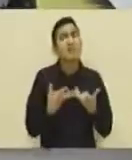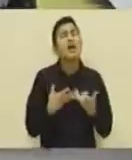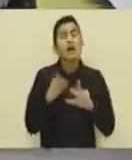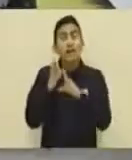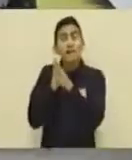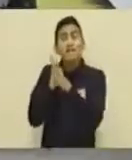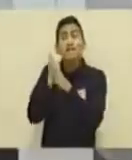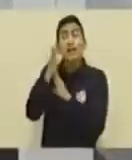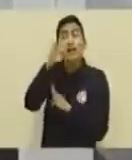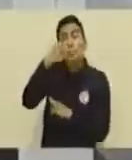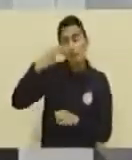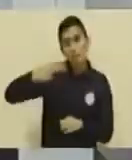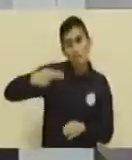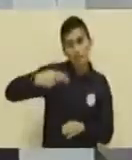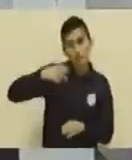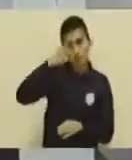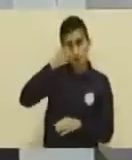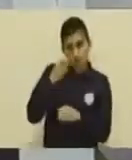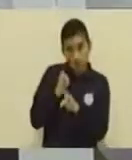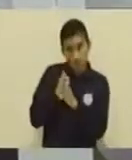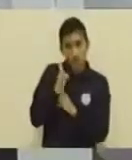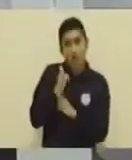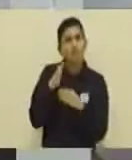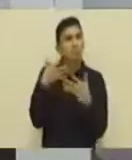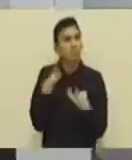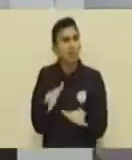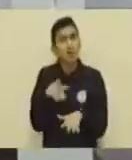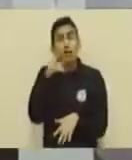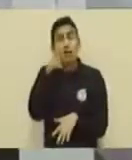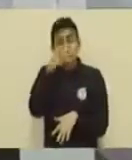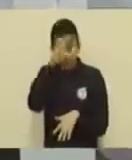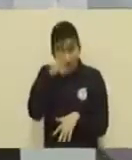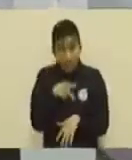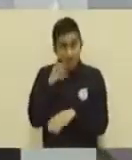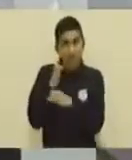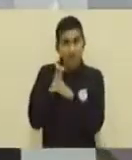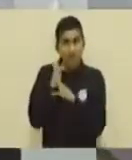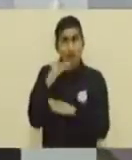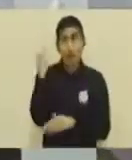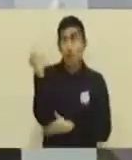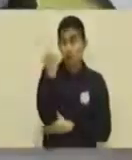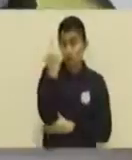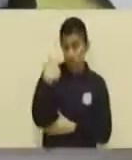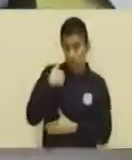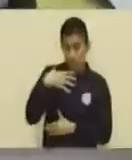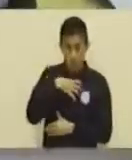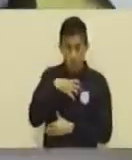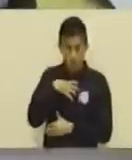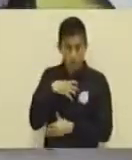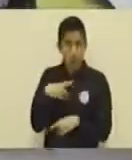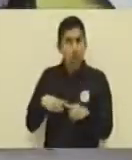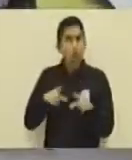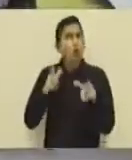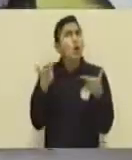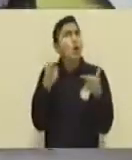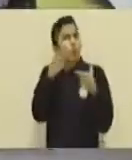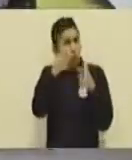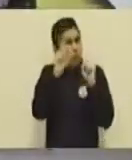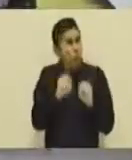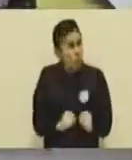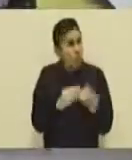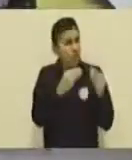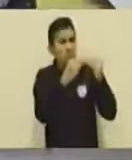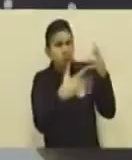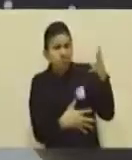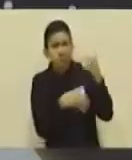sobre ser fiel a ti mismo, lo que tú mencionabas, ¿verdad? El hecho de que seamos fieles a nosotros mismos, ¿qué significa eso? ¿Y cómo podríamos empezar